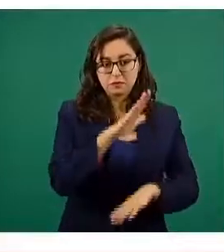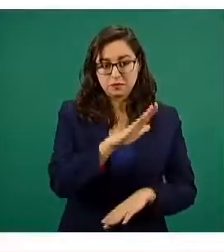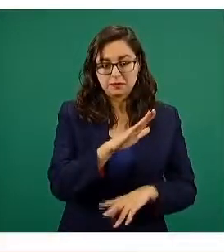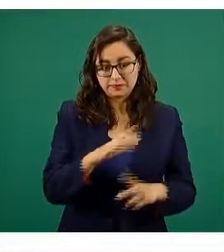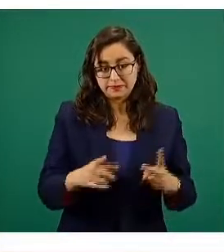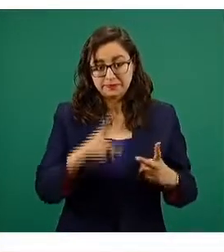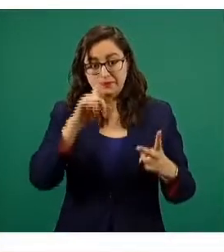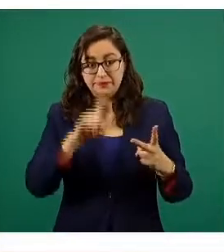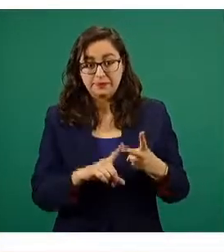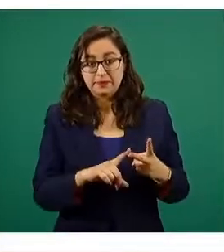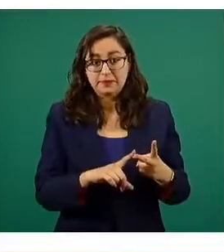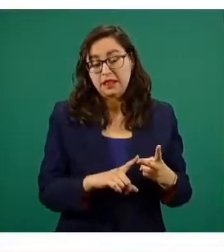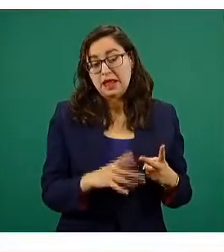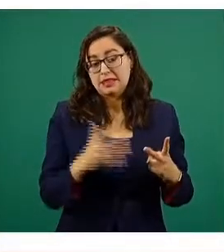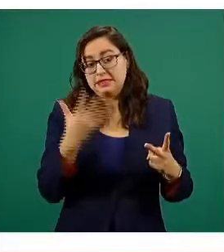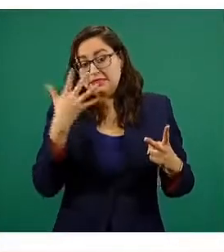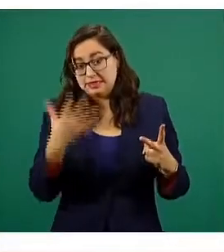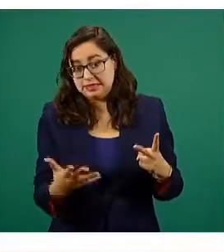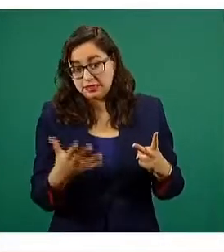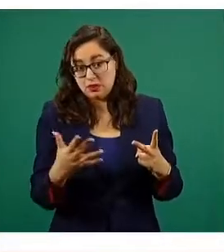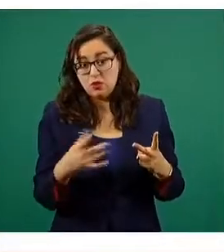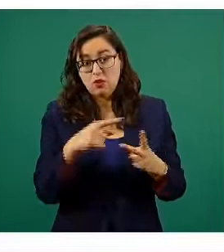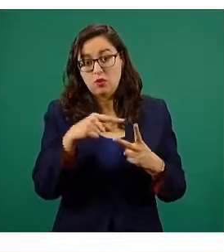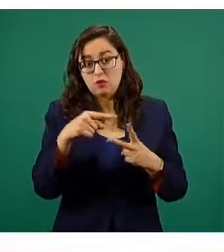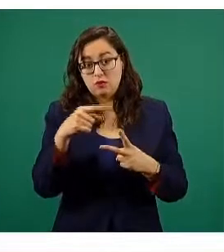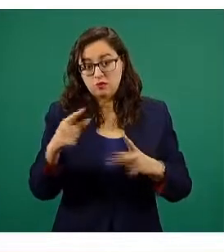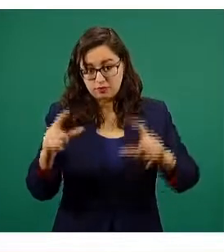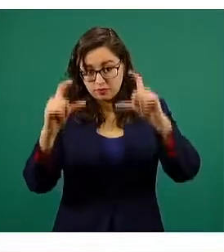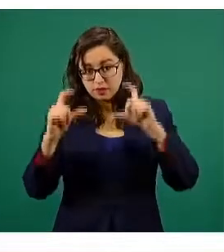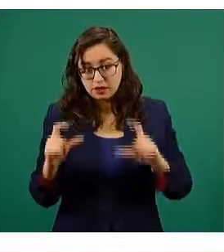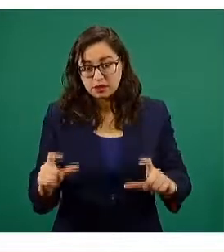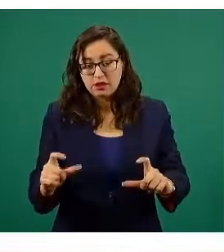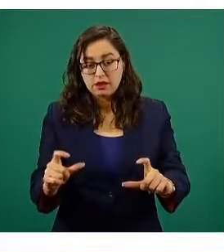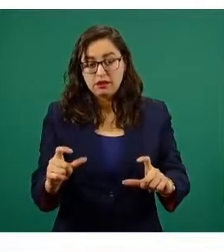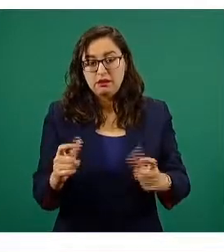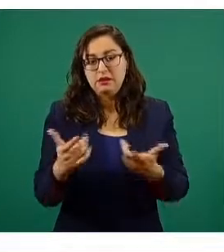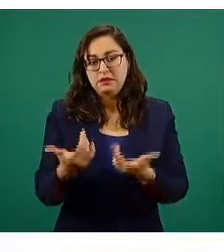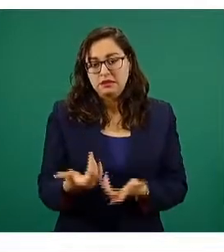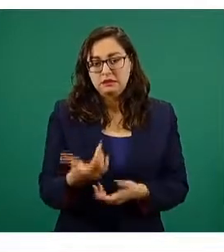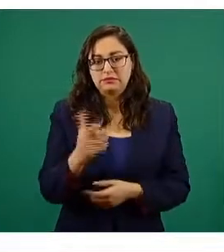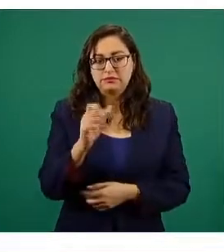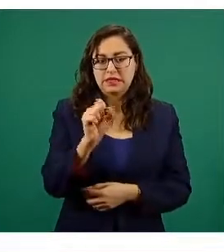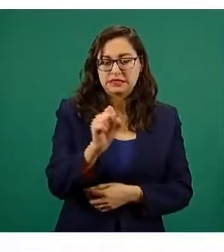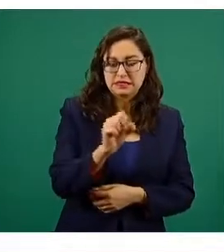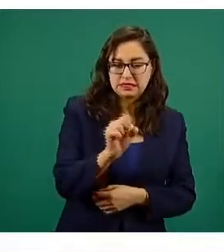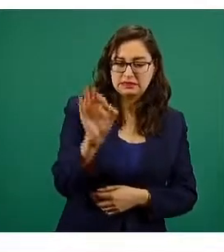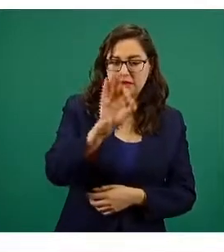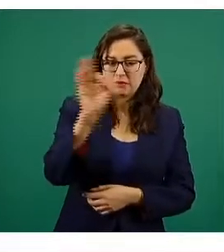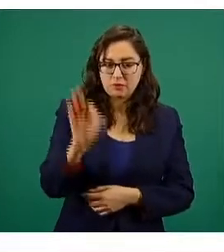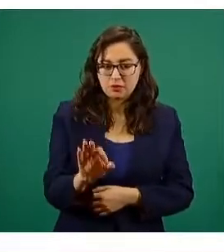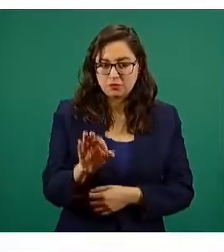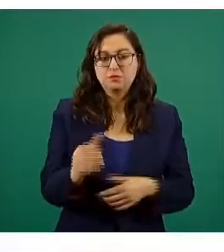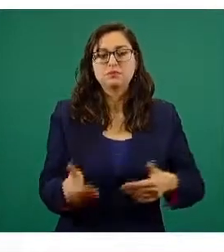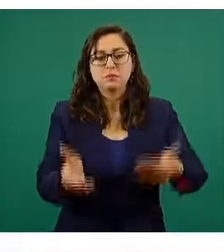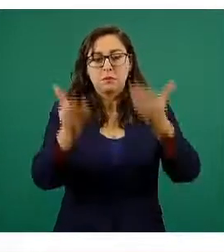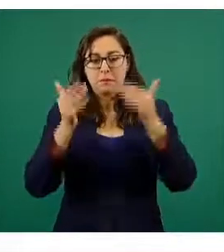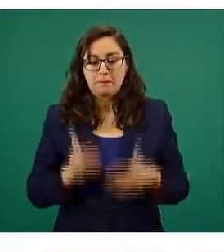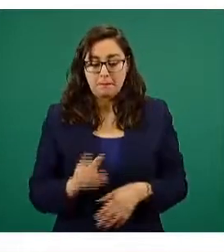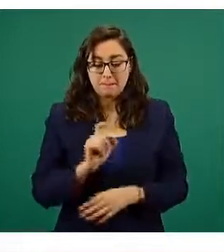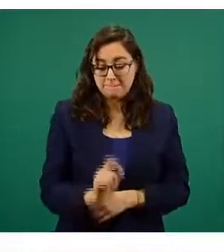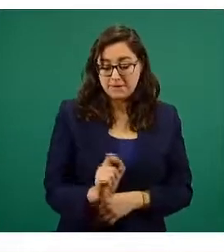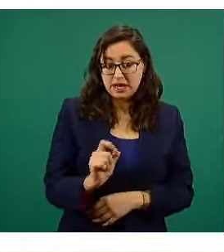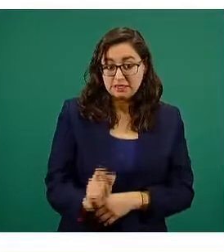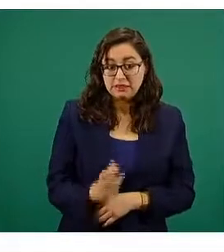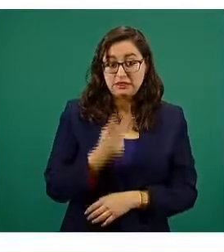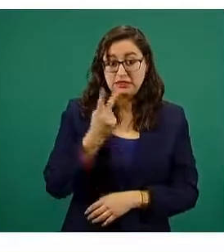están entre 50 y 69%, también ahí indicadas, y el resto, 22 de las 32, tienen